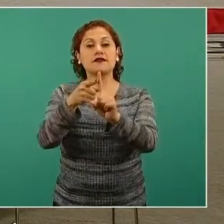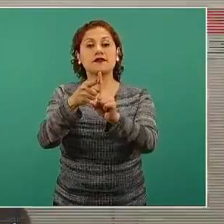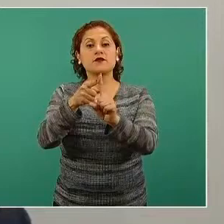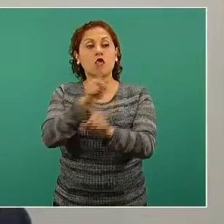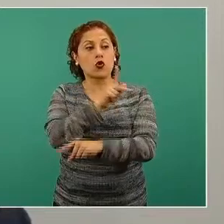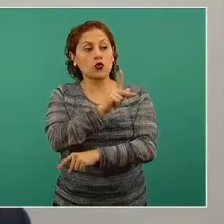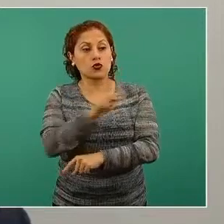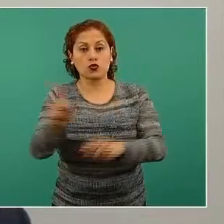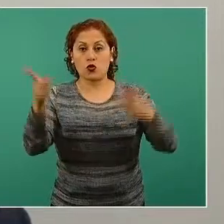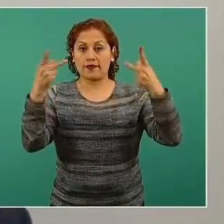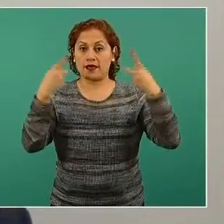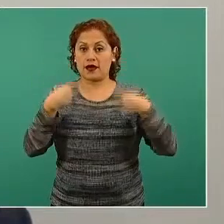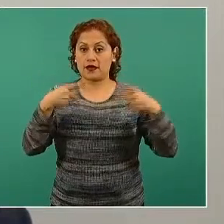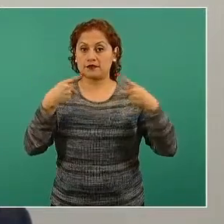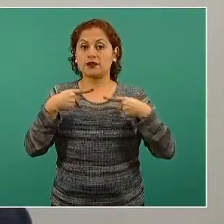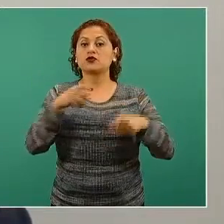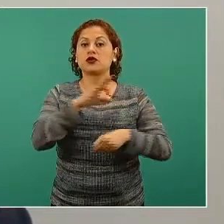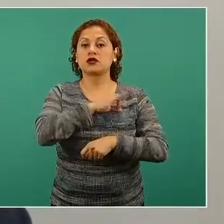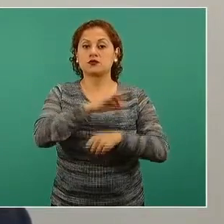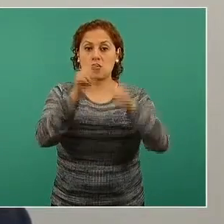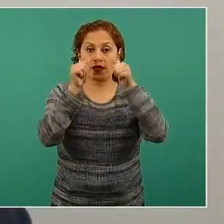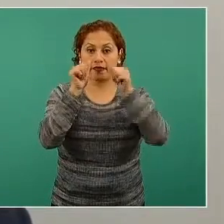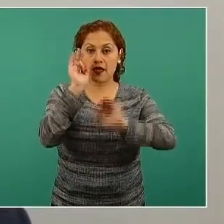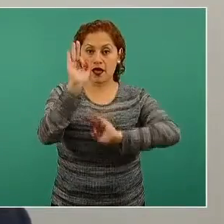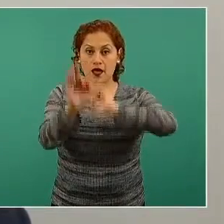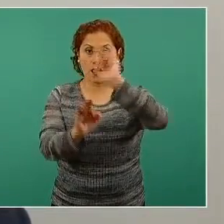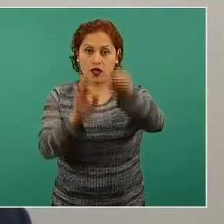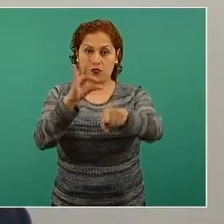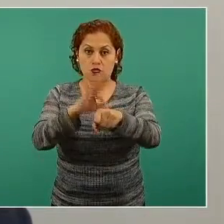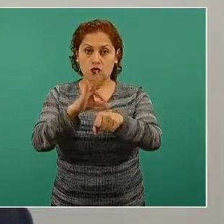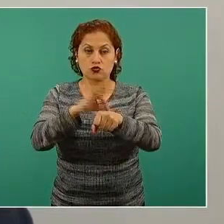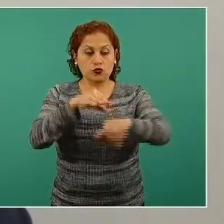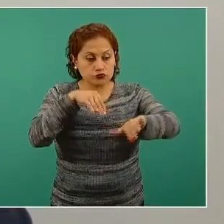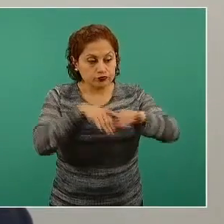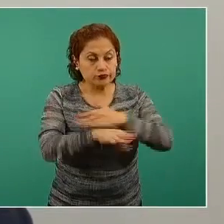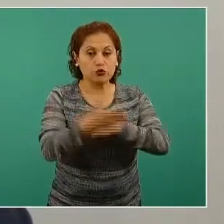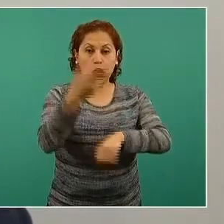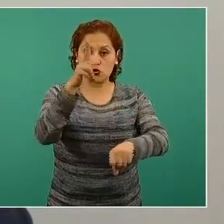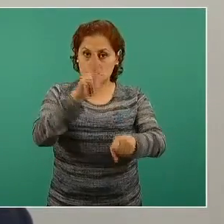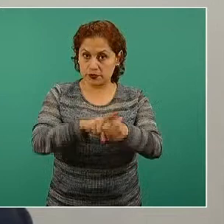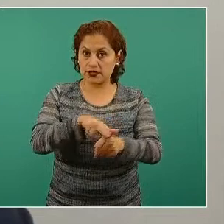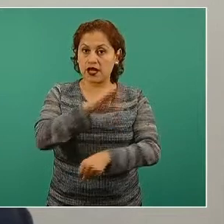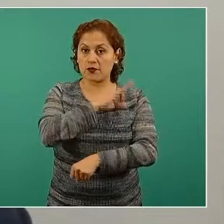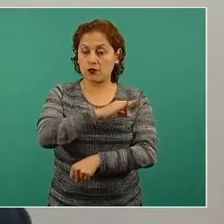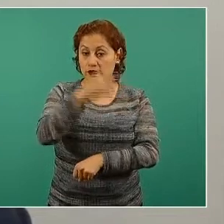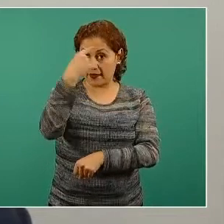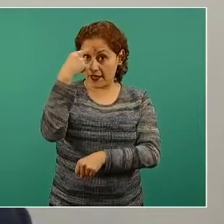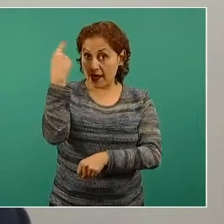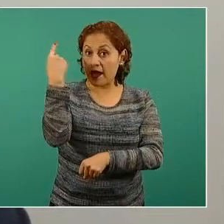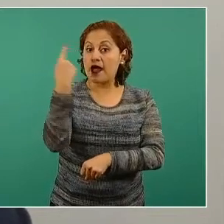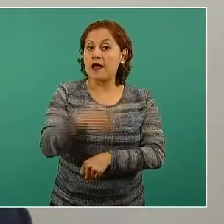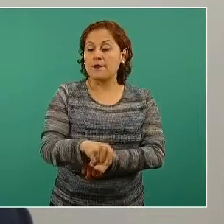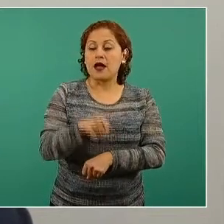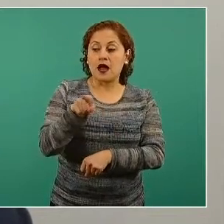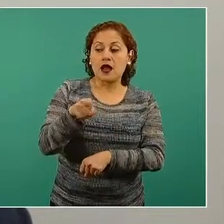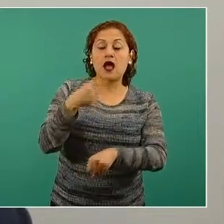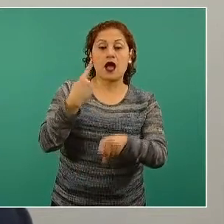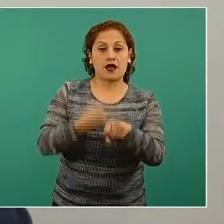el acceso a una cama de hospital para poder atender de la manera más adecuada su caso de